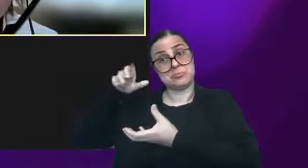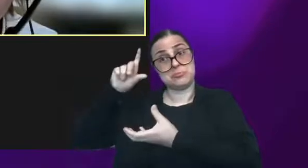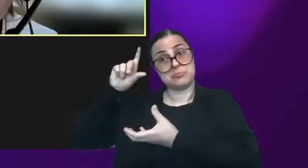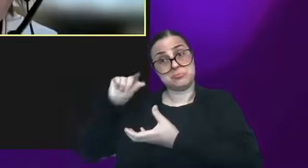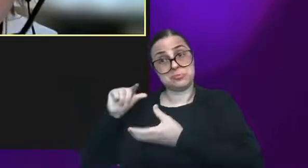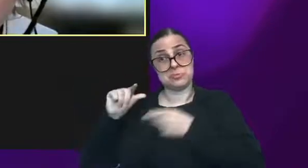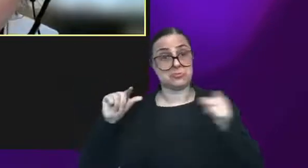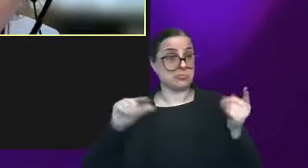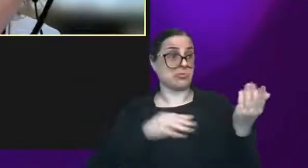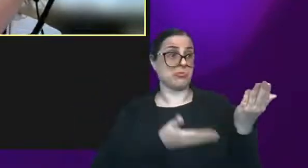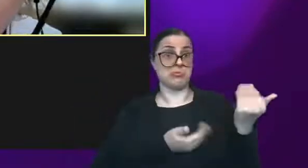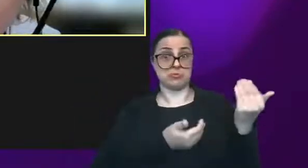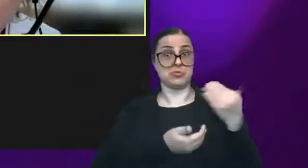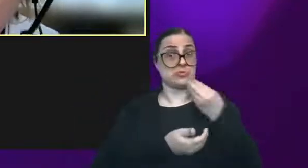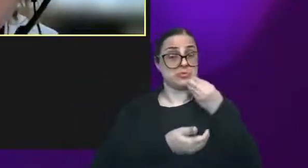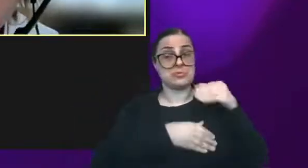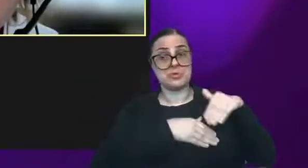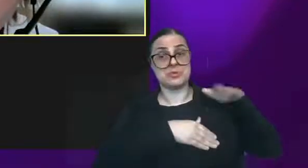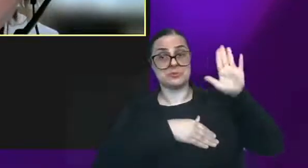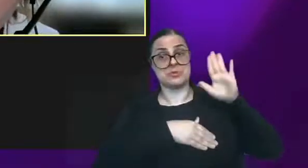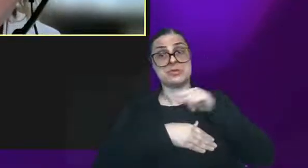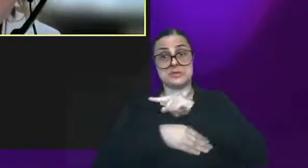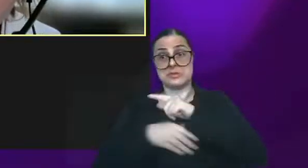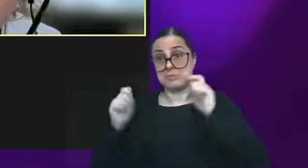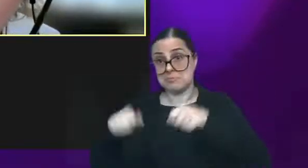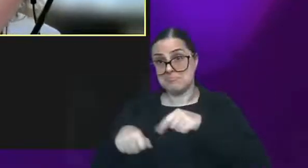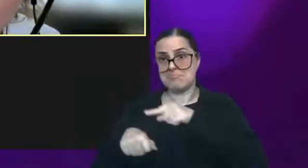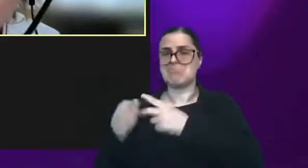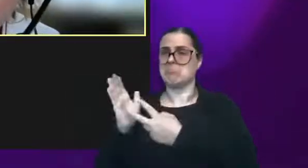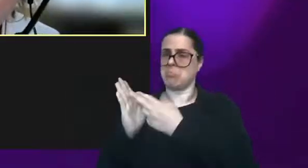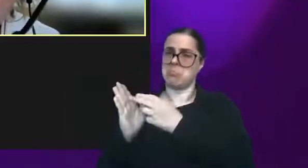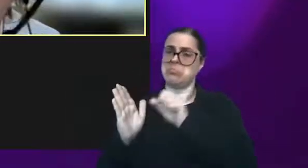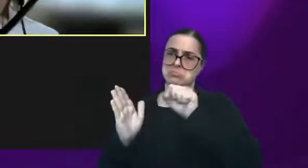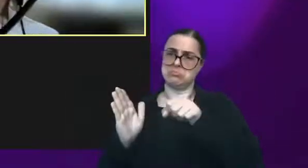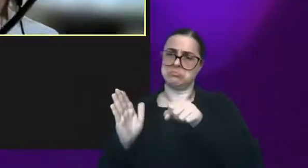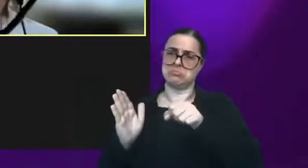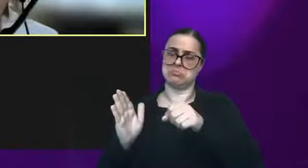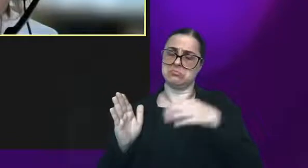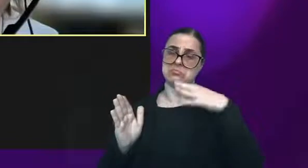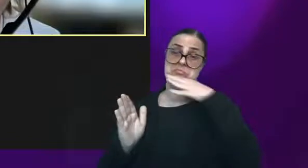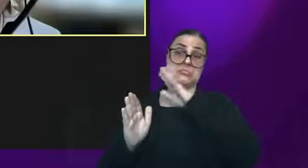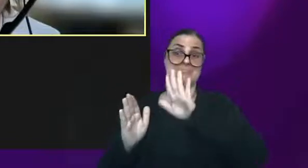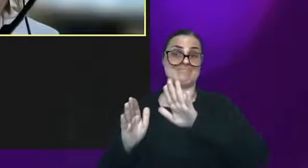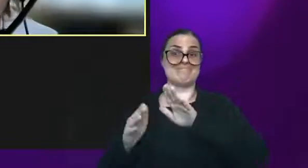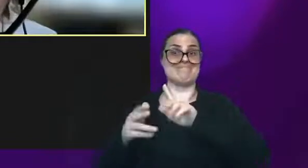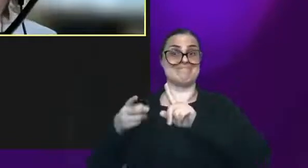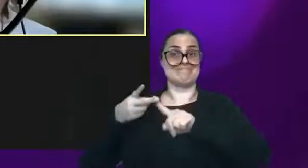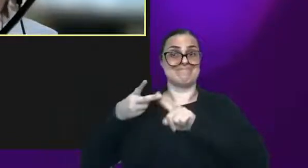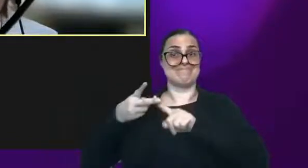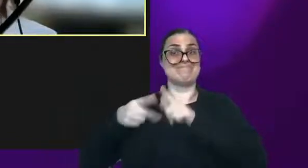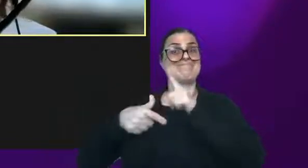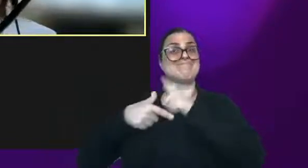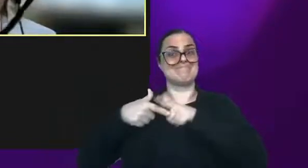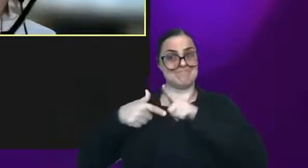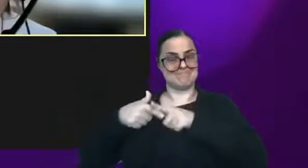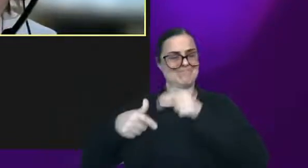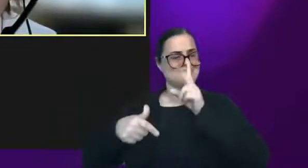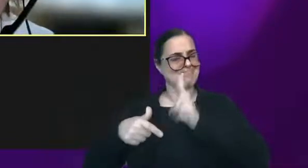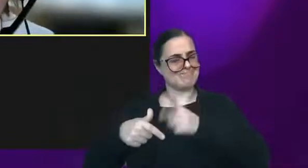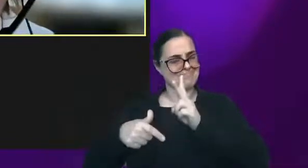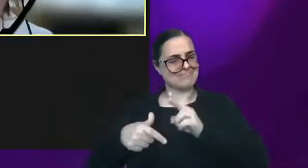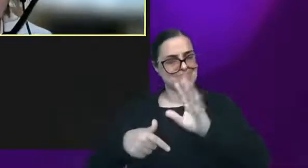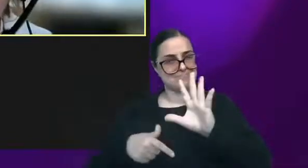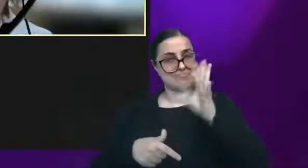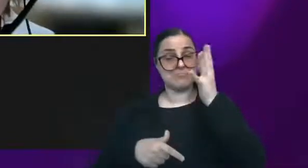ninguna duda. Pero el otro problema de esta patología muy frecuente, que cuando uno opera se encuentra con